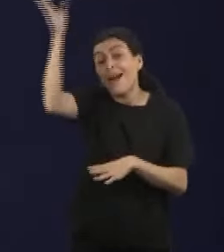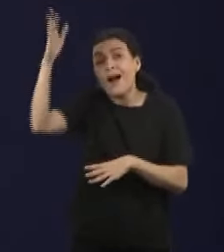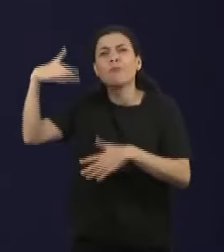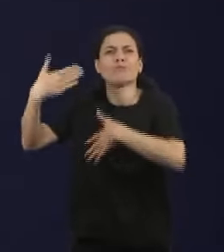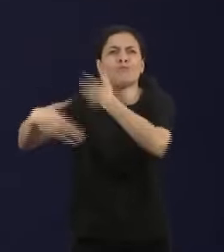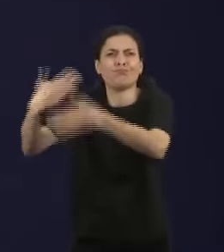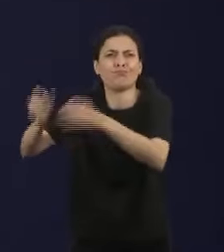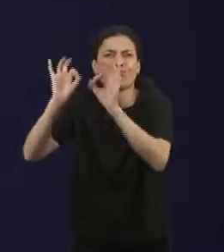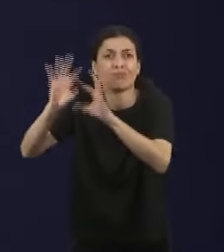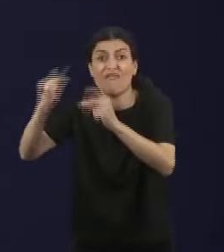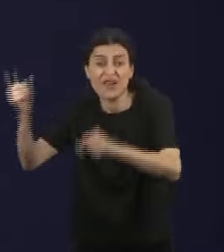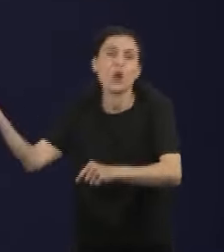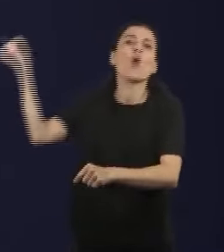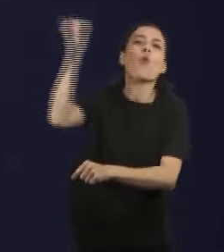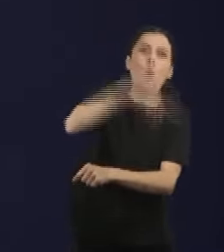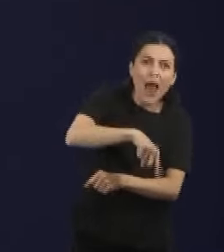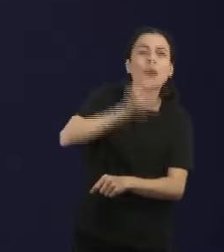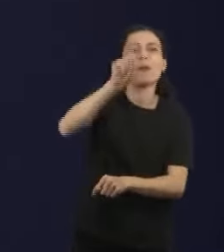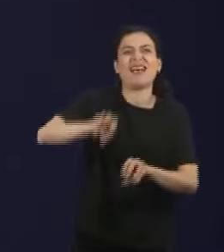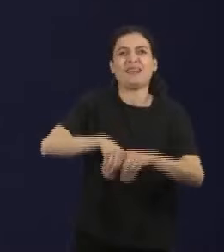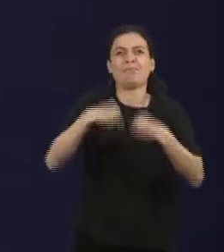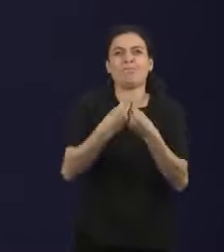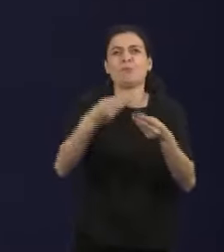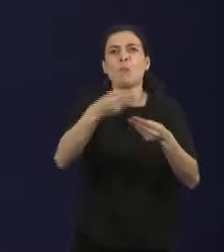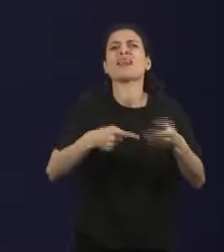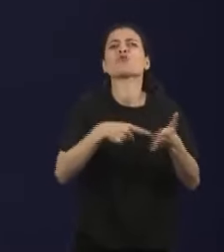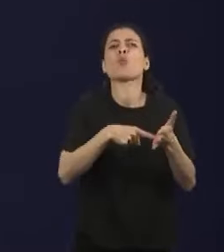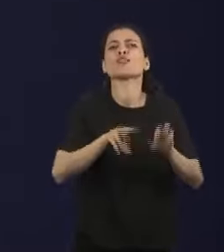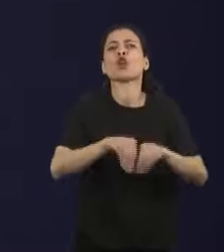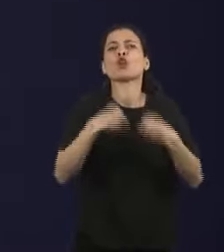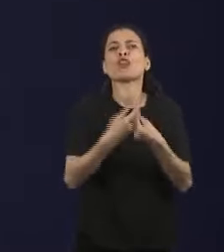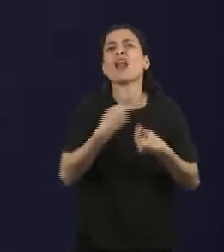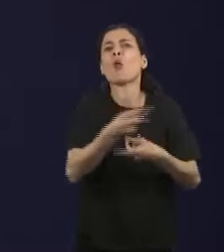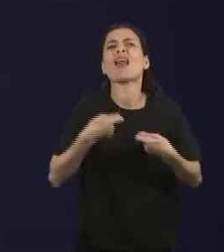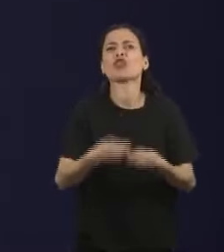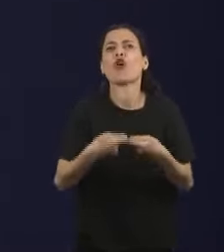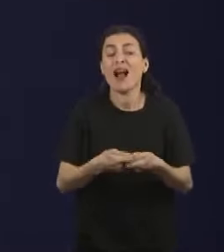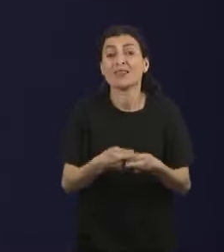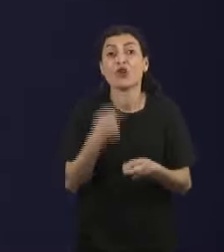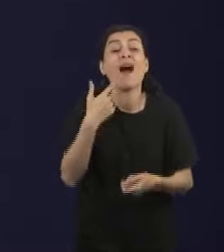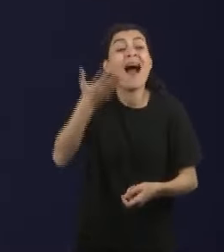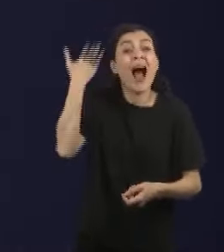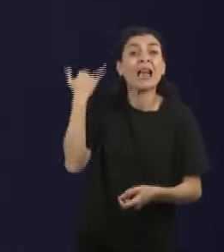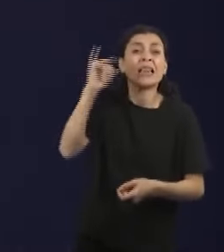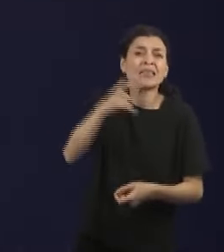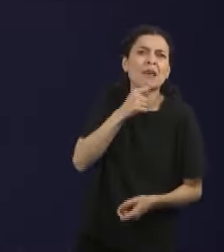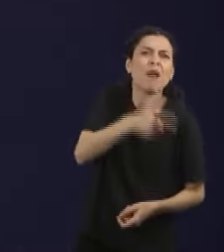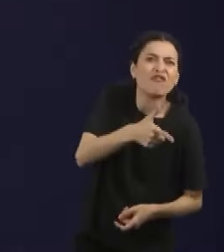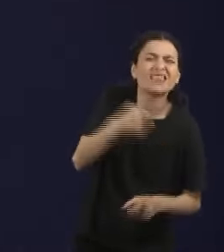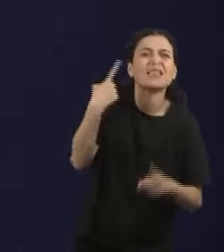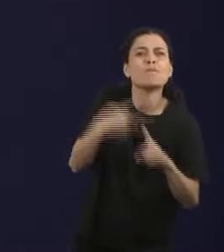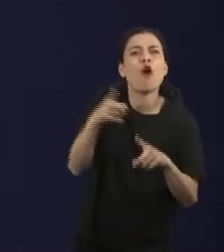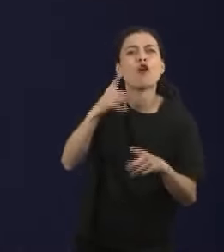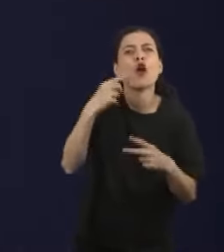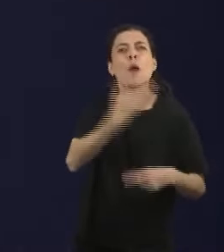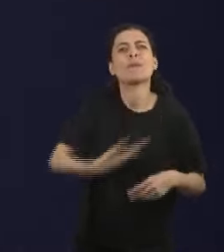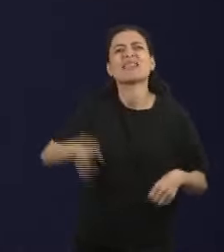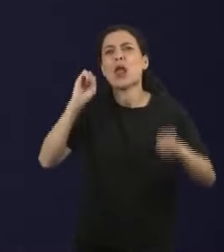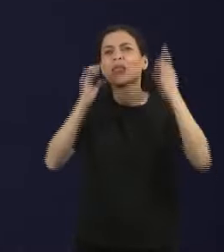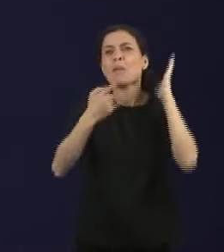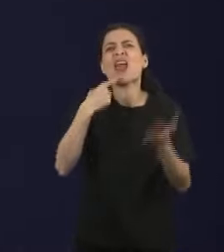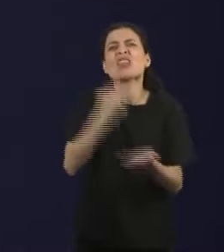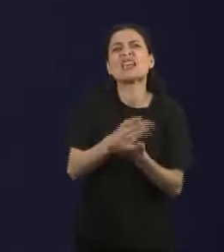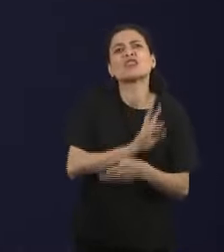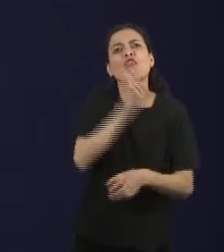previamente previamente uno lo podía hacer cuando eh viajaba en aviones de línea en este caso se